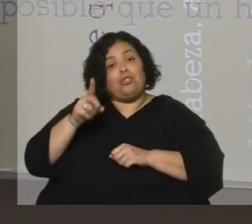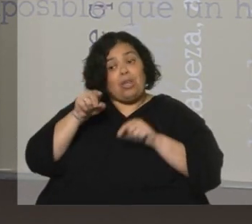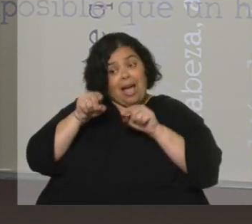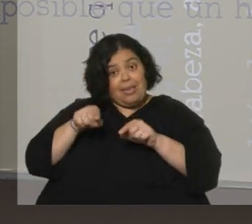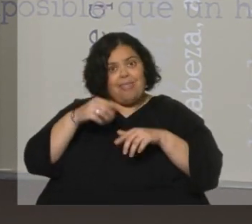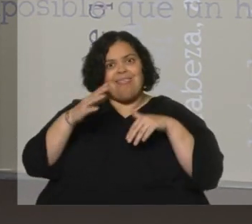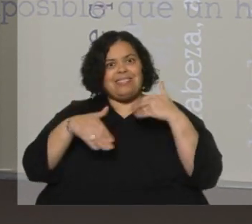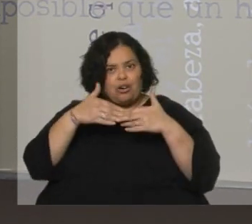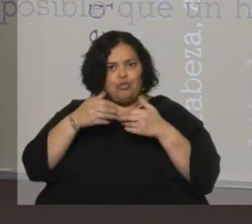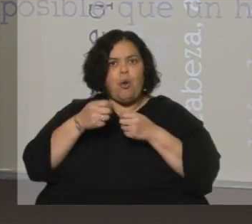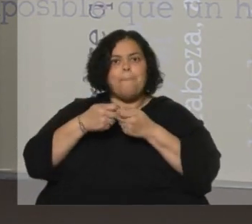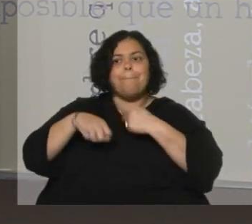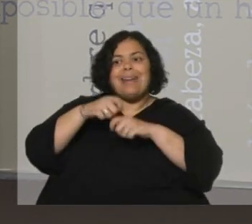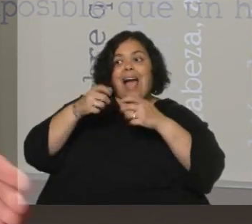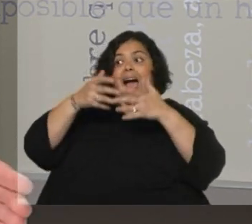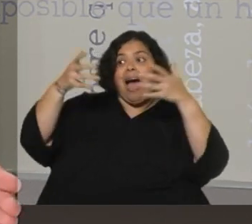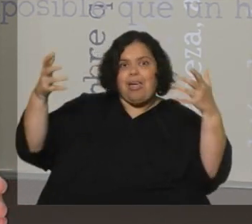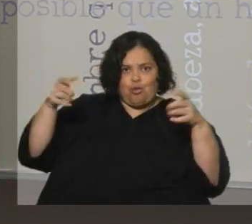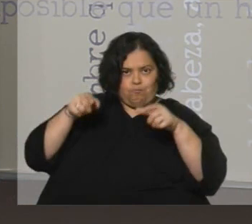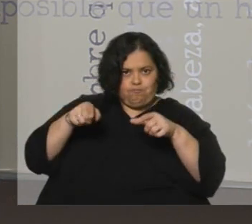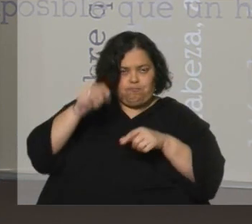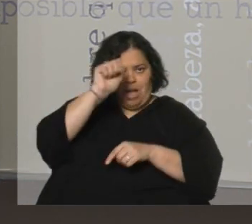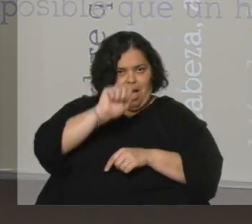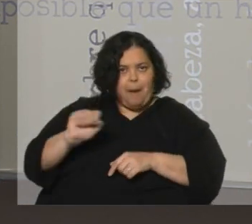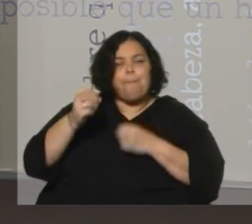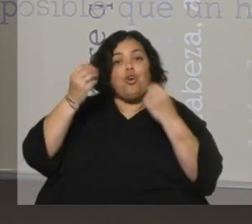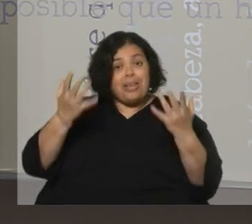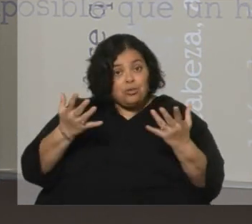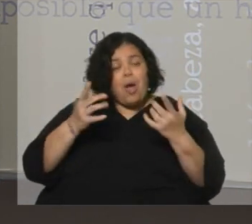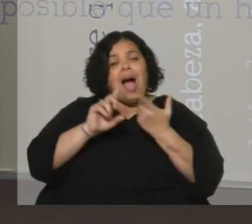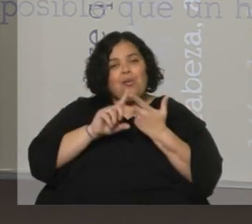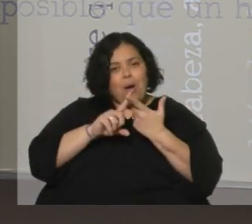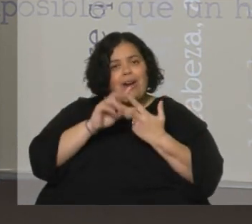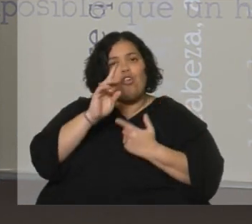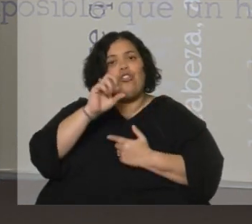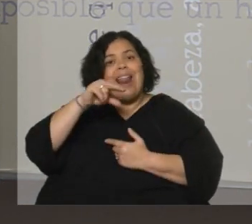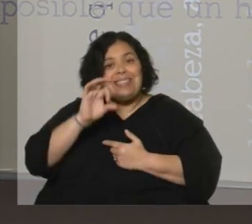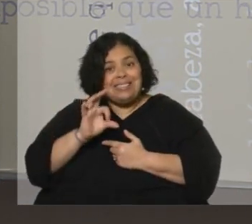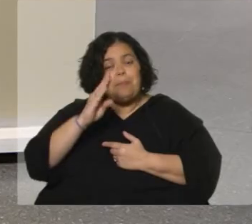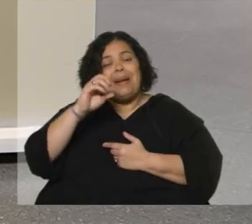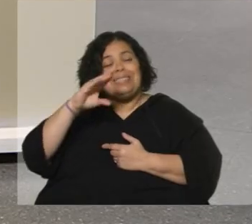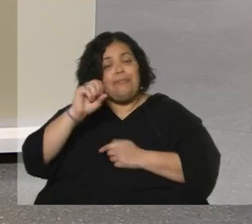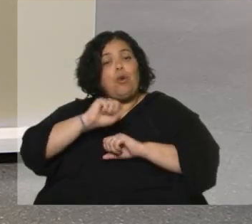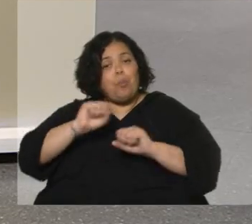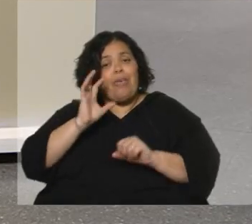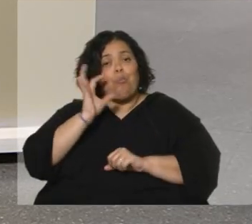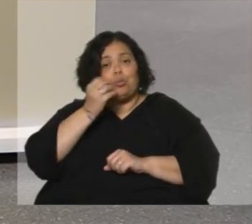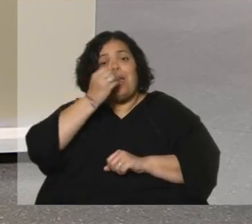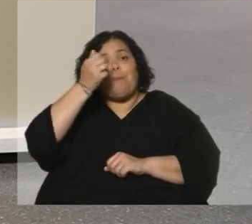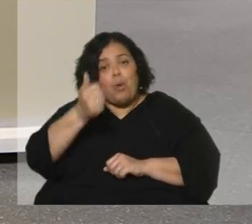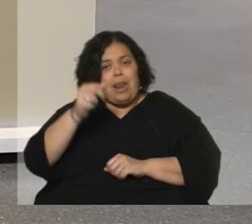desarrollo y un gran mercado para para desarrollar por eso el acuerdo transpacífico puede ser una gran oportunidad para Uruguay claro hablábamos recién de Argentina y de la